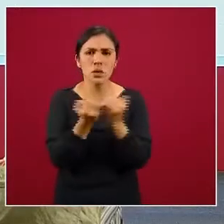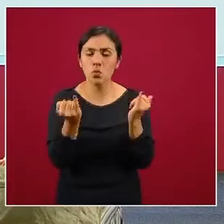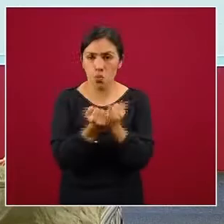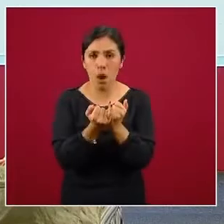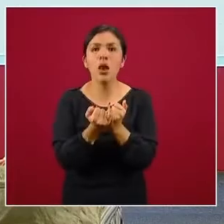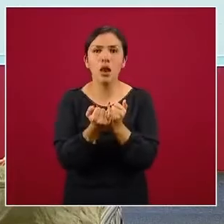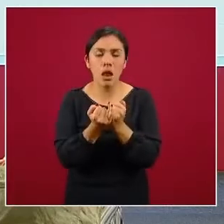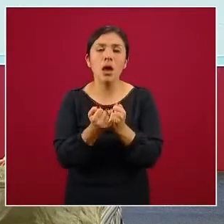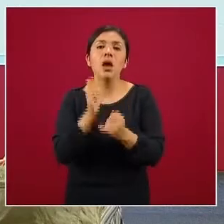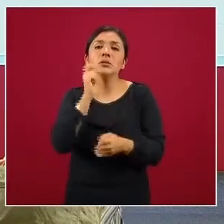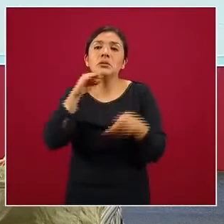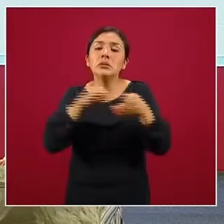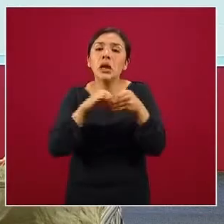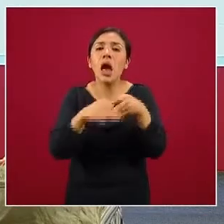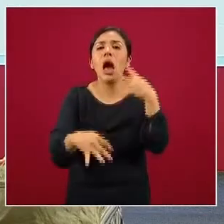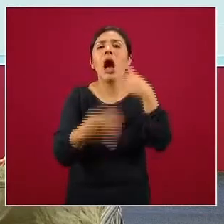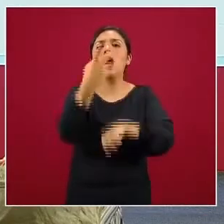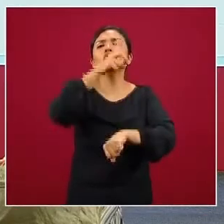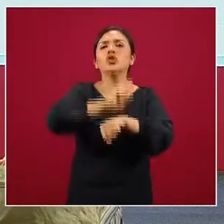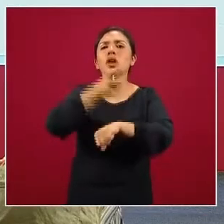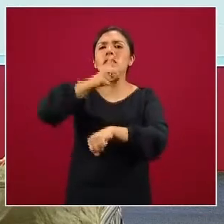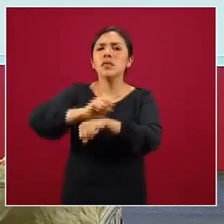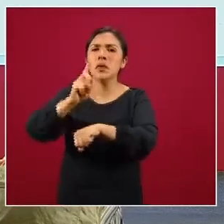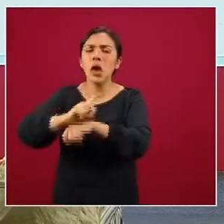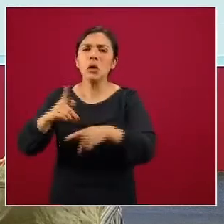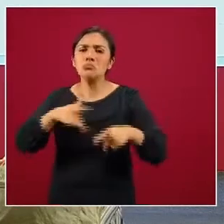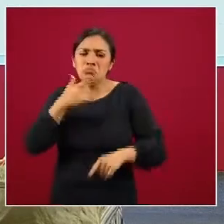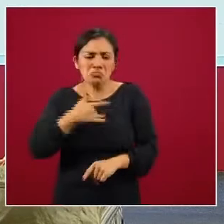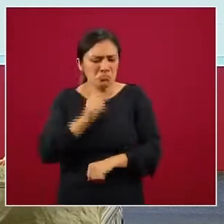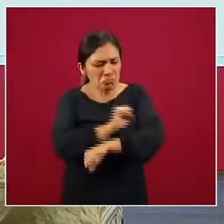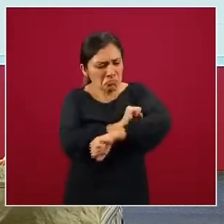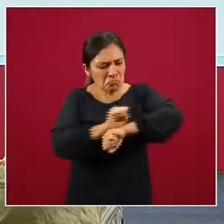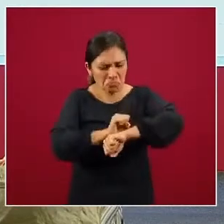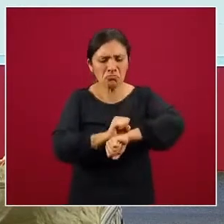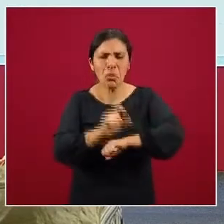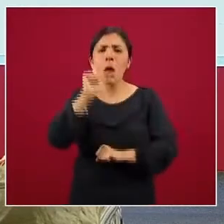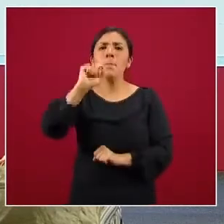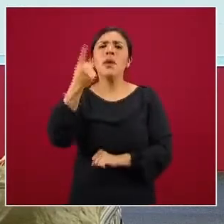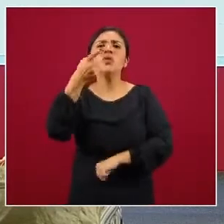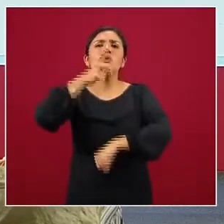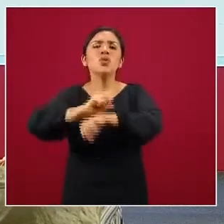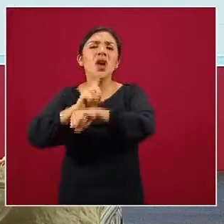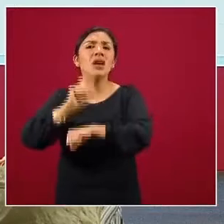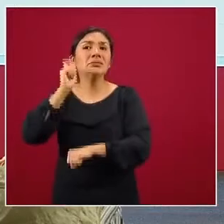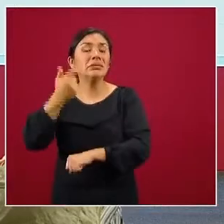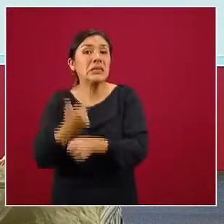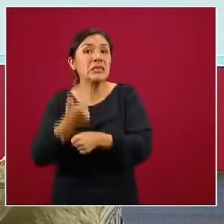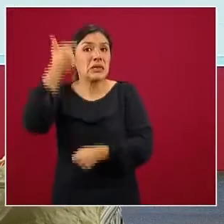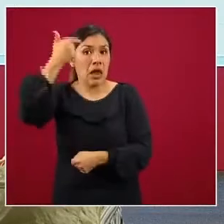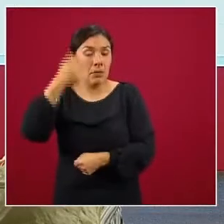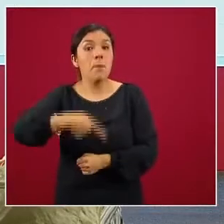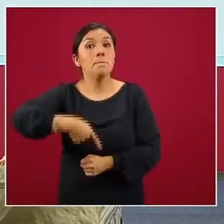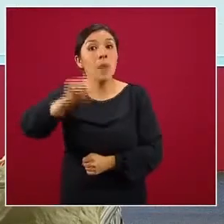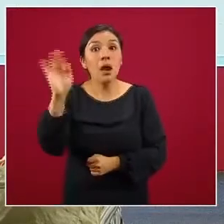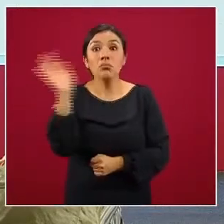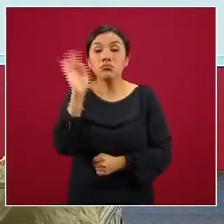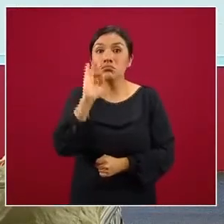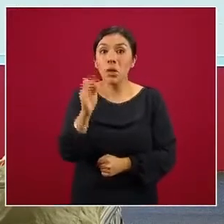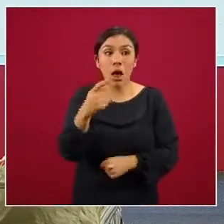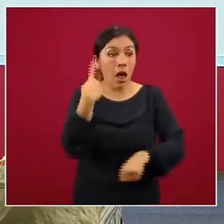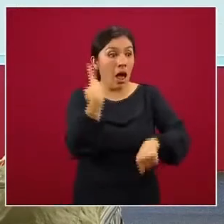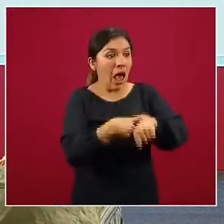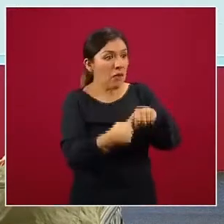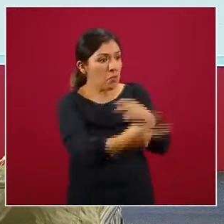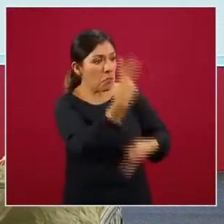estados, en un promedio de 14 días para los casos leves, 21 en promedio para los casos graves. Simplemente que si ya no hay aumento de